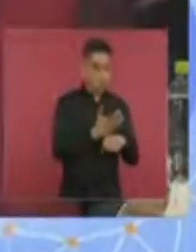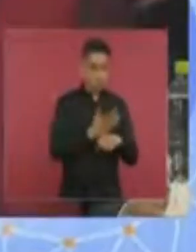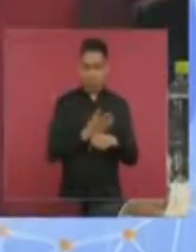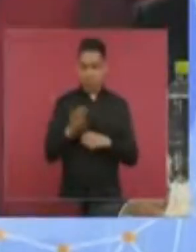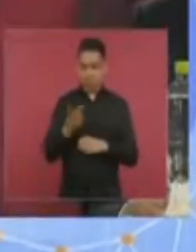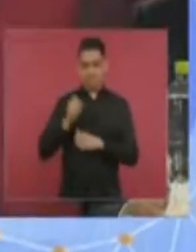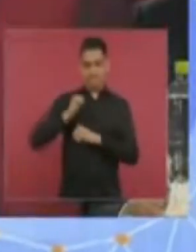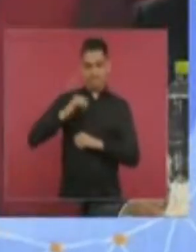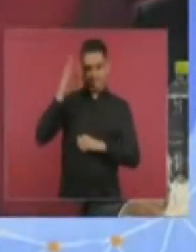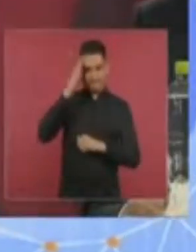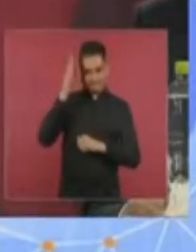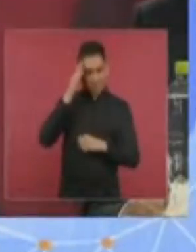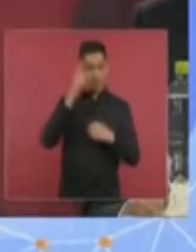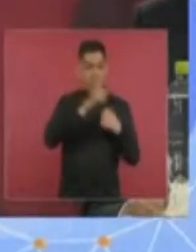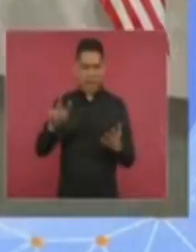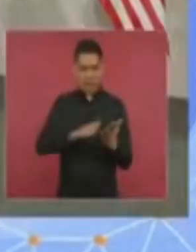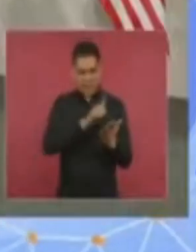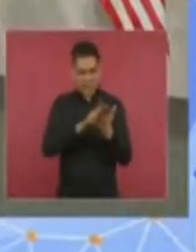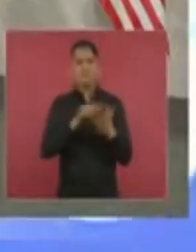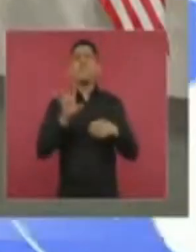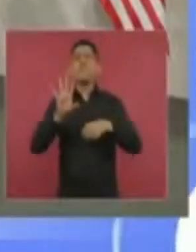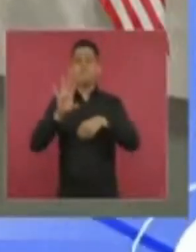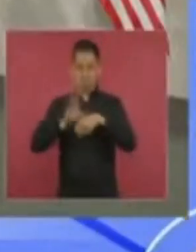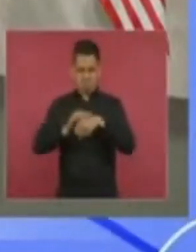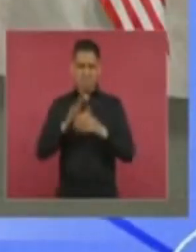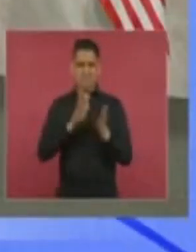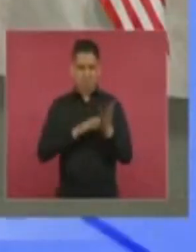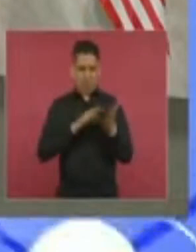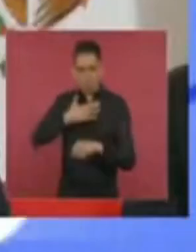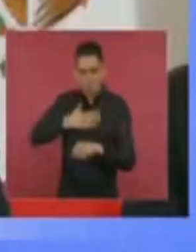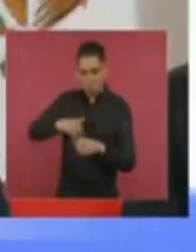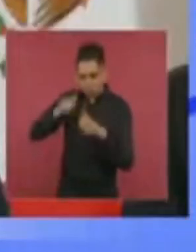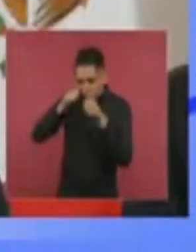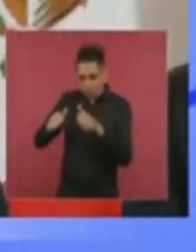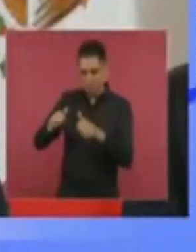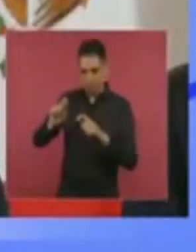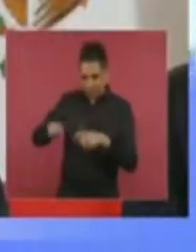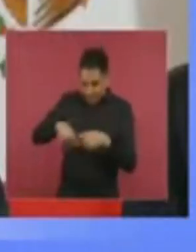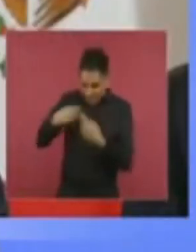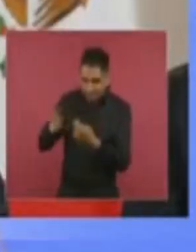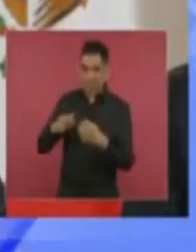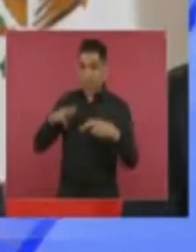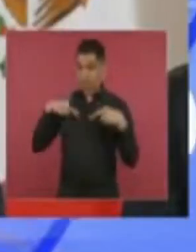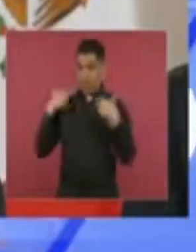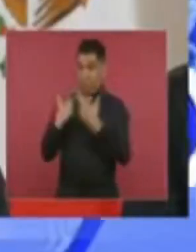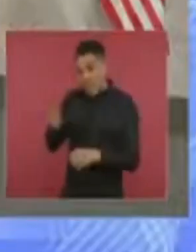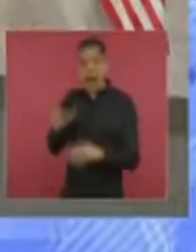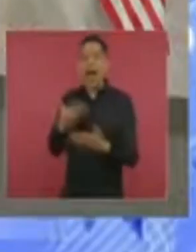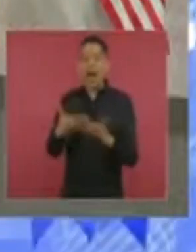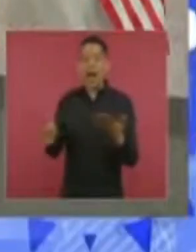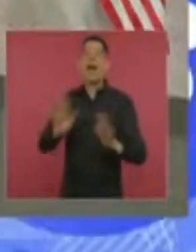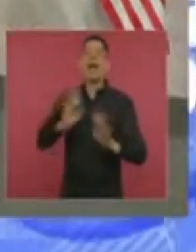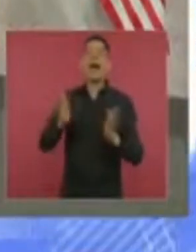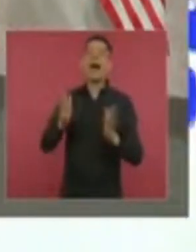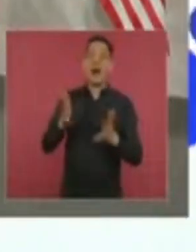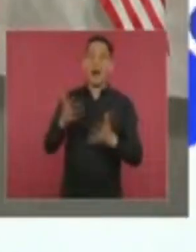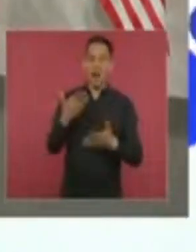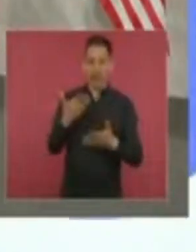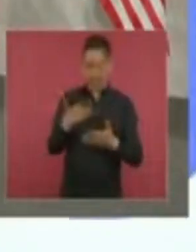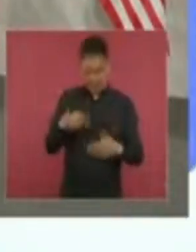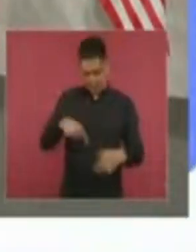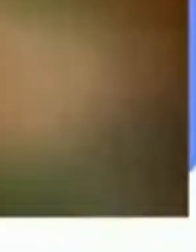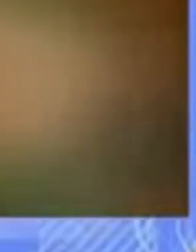hacia los Estados Unidos. Y por su parte también se le ha solicitado al país de norteamericano, vecino de Estados Unidos, vecino de México, pues que